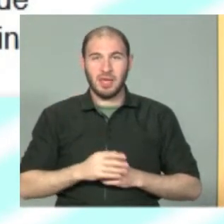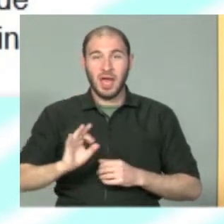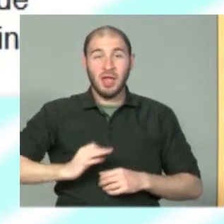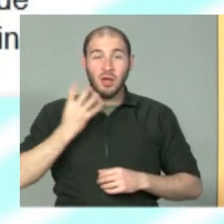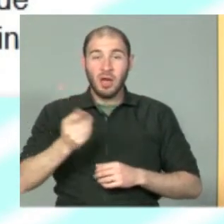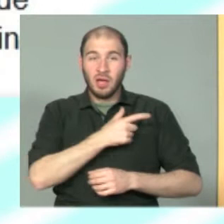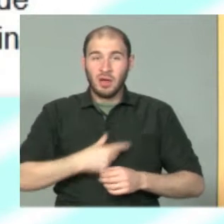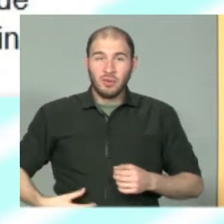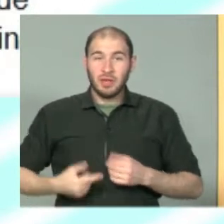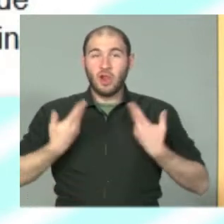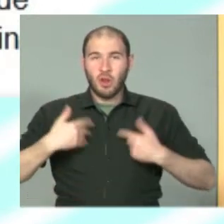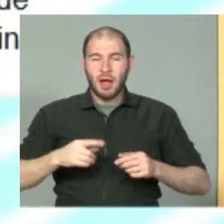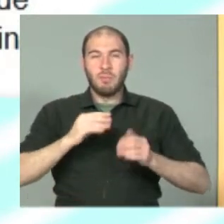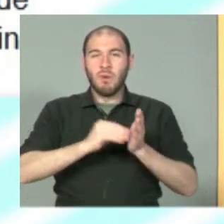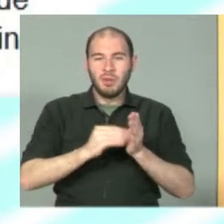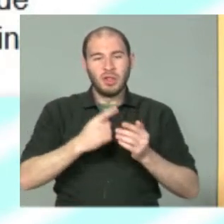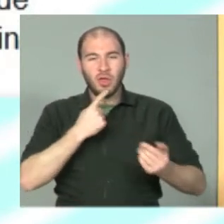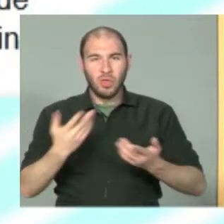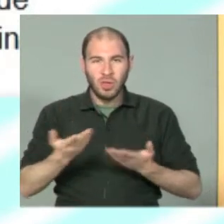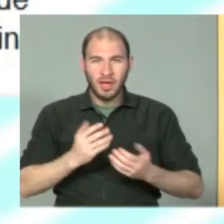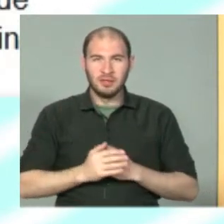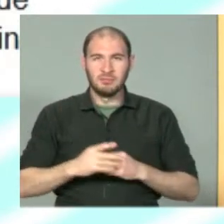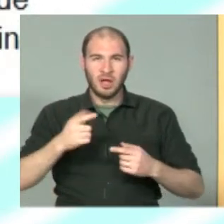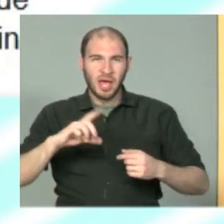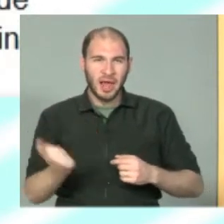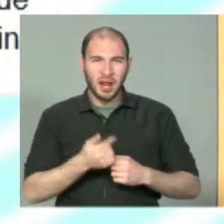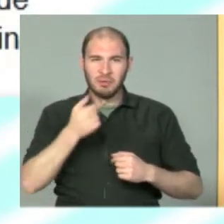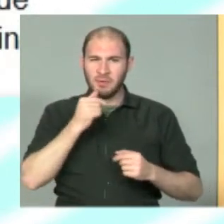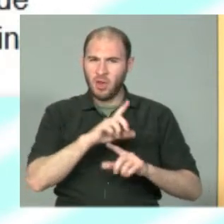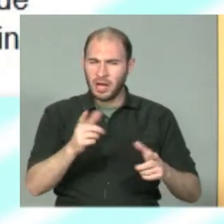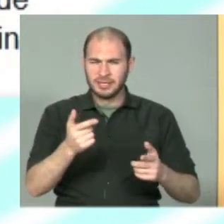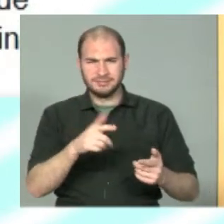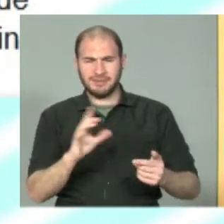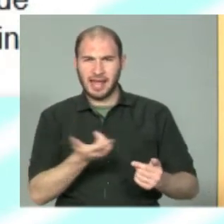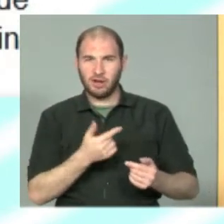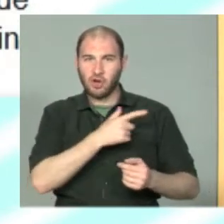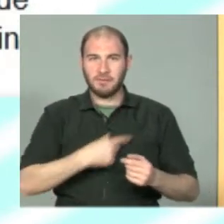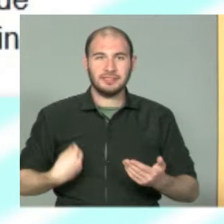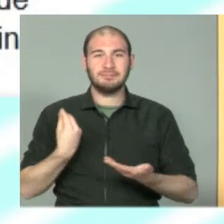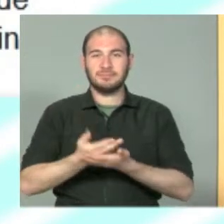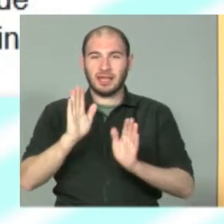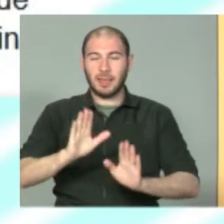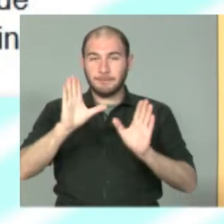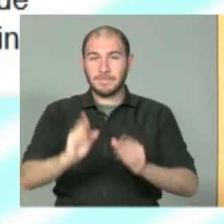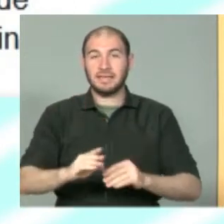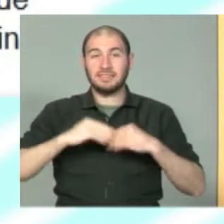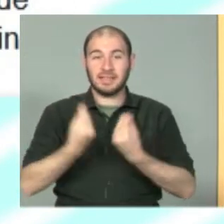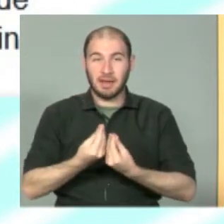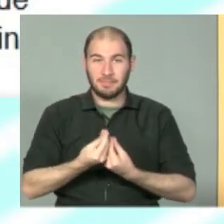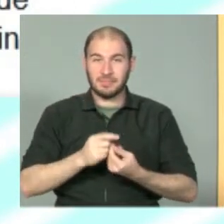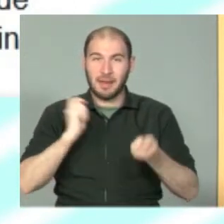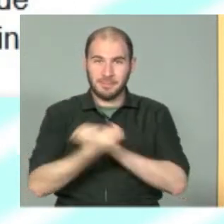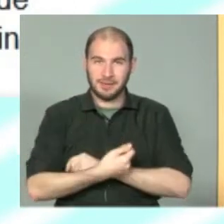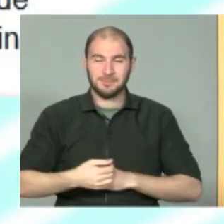años de gobierno es normal que haya momentos de incertidumbre. Lo extraño sería que no los hubiera. Este gobierno llegó para quedarse, el país cambió y a pesar de los